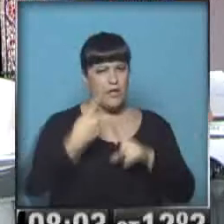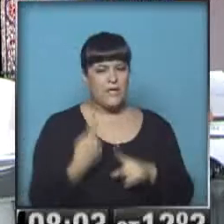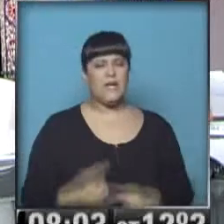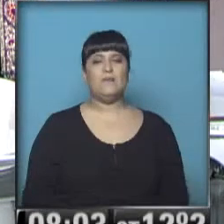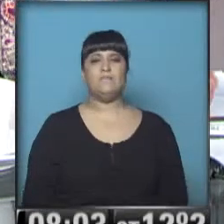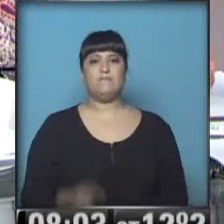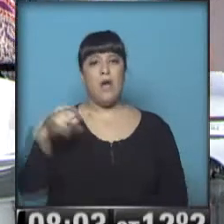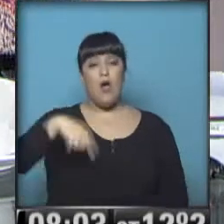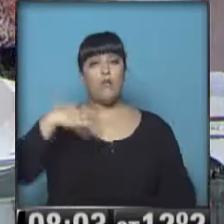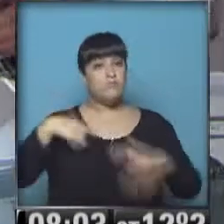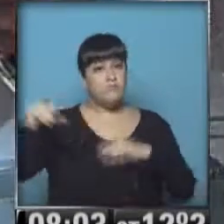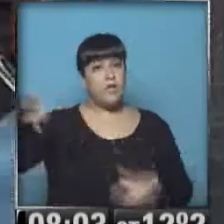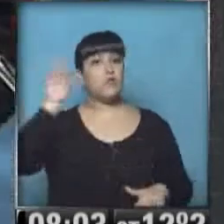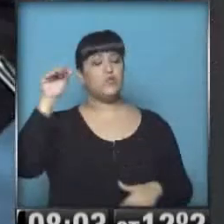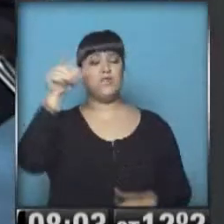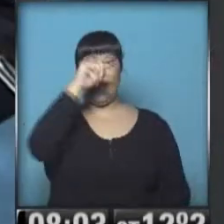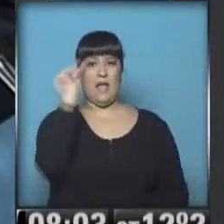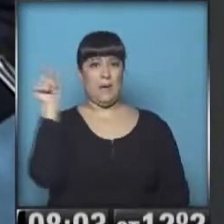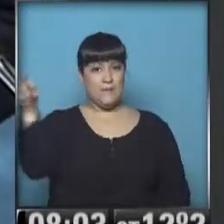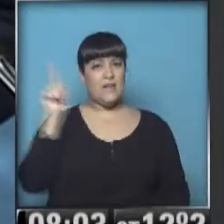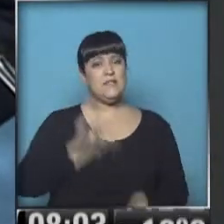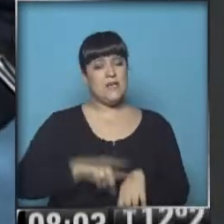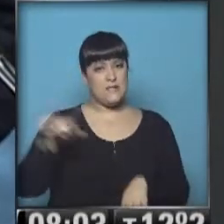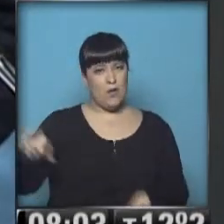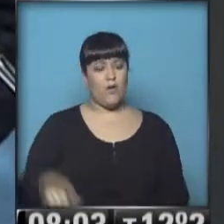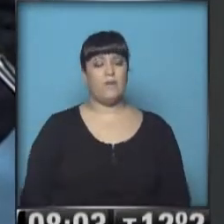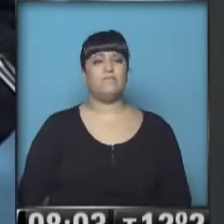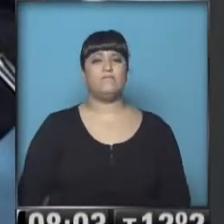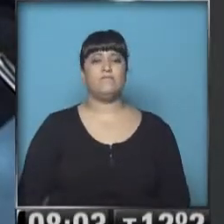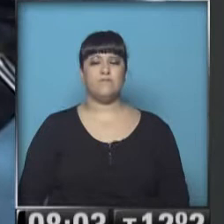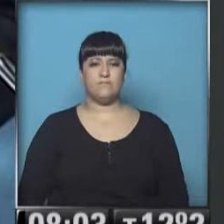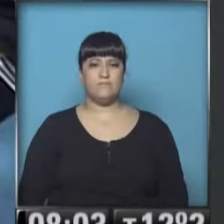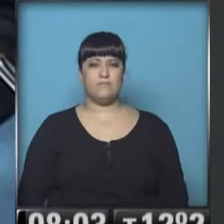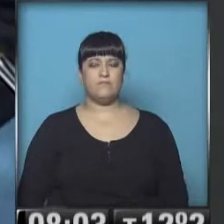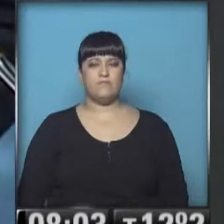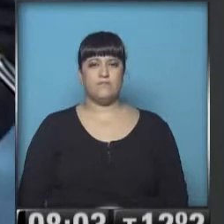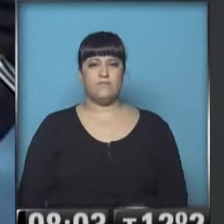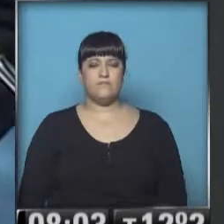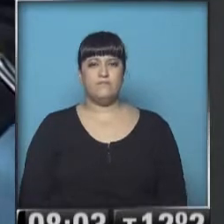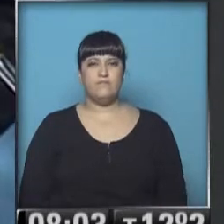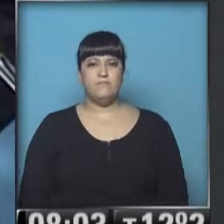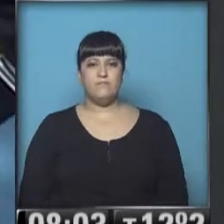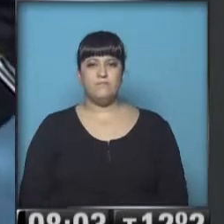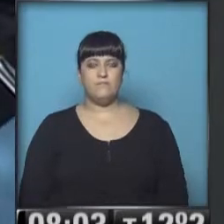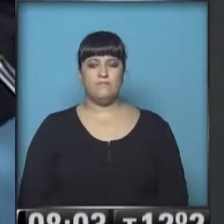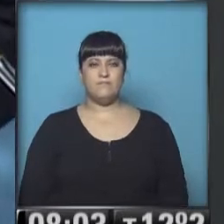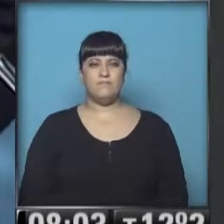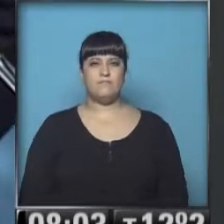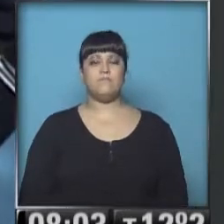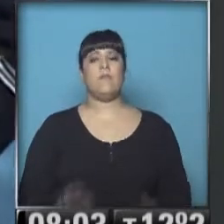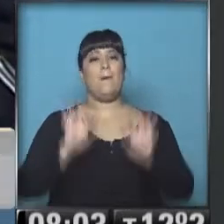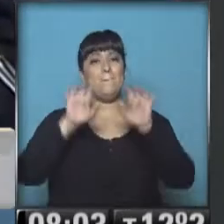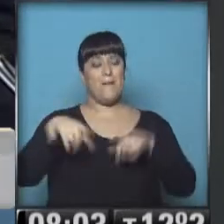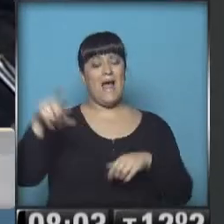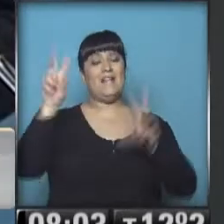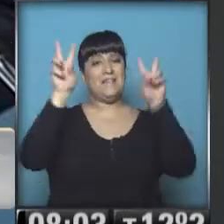vamos inmediatamente a escuchar al jefe de gabinete a esta hora la jorge que por ciento en el resto del país el programa ahora